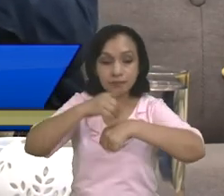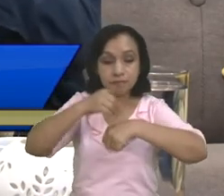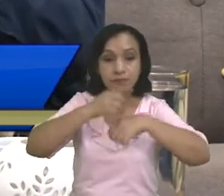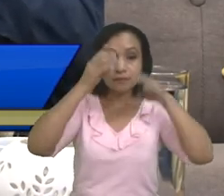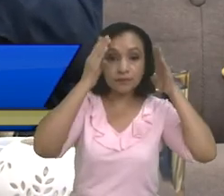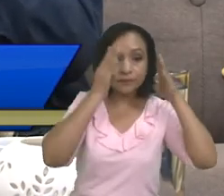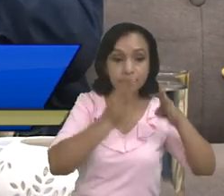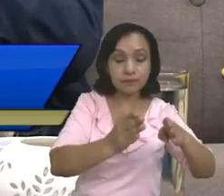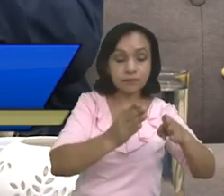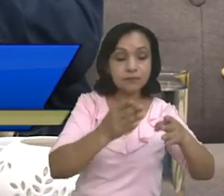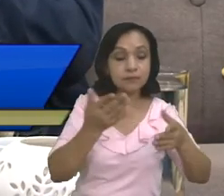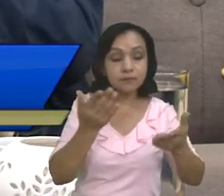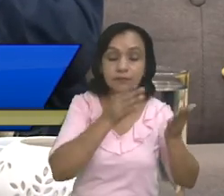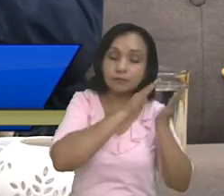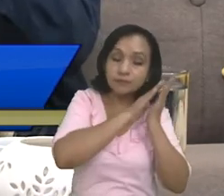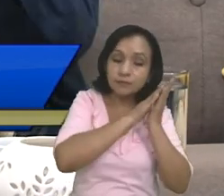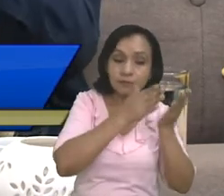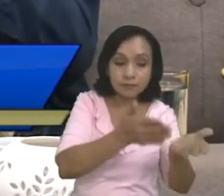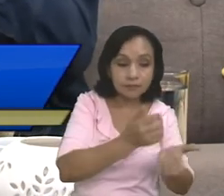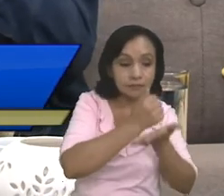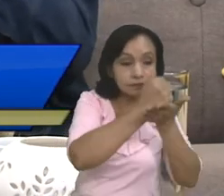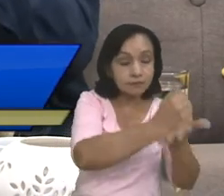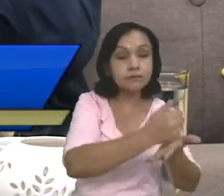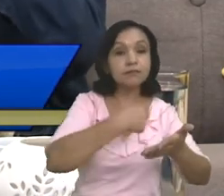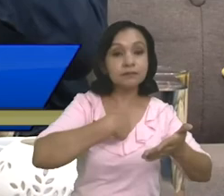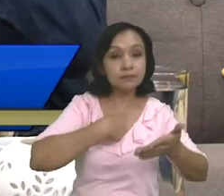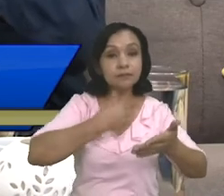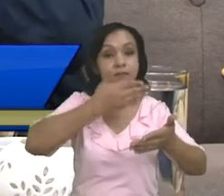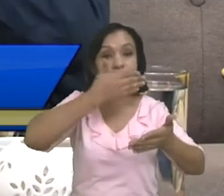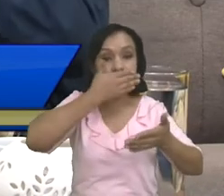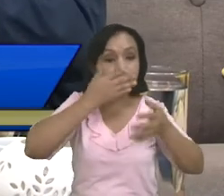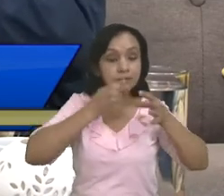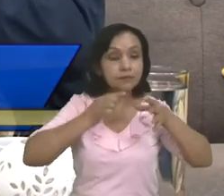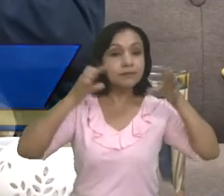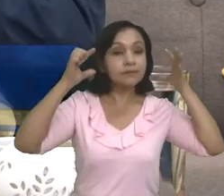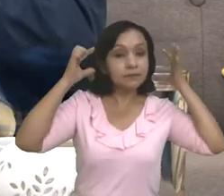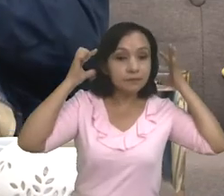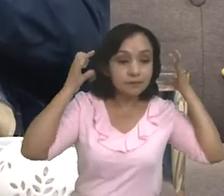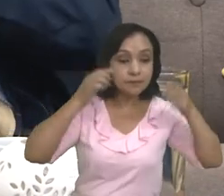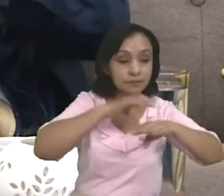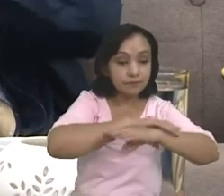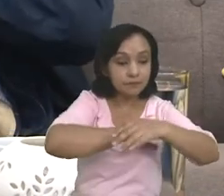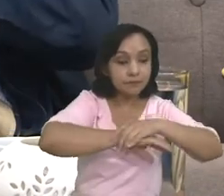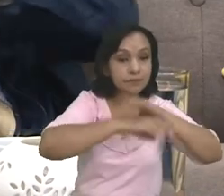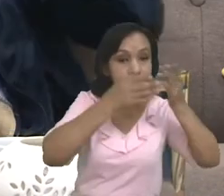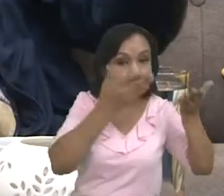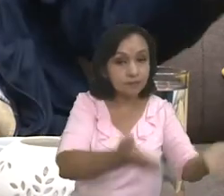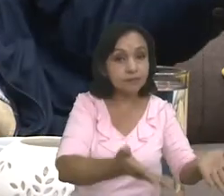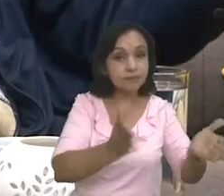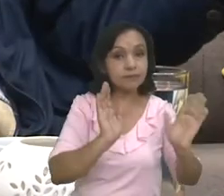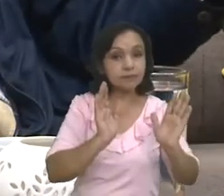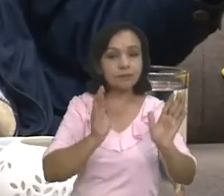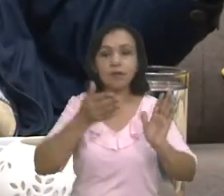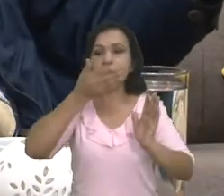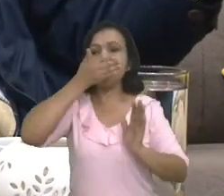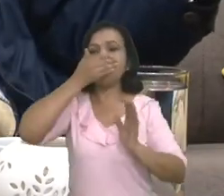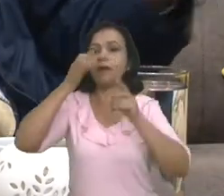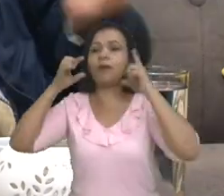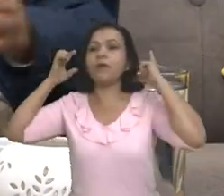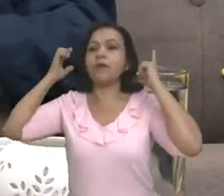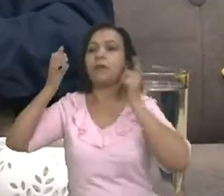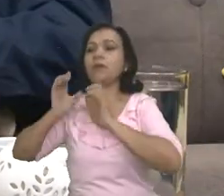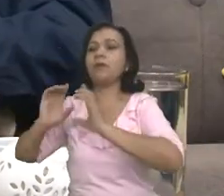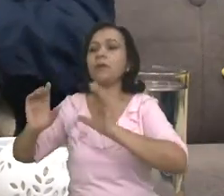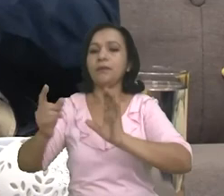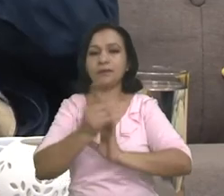tengo ahí reposando entonces pues puedo usar también la mascarilla pero no necesito usar mascarillas para todo el ave